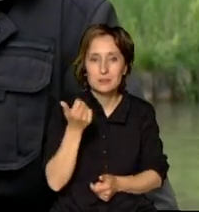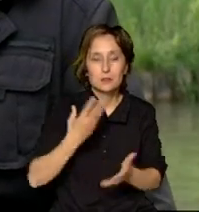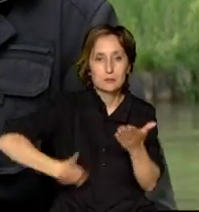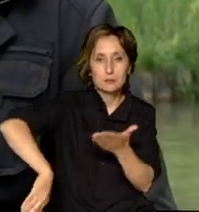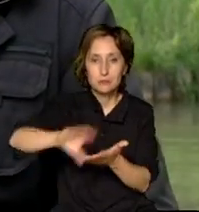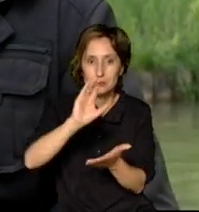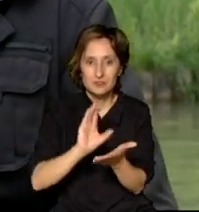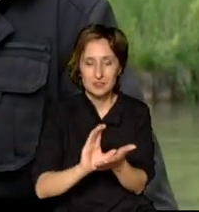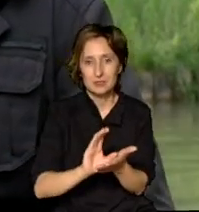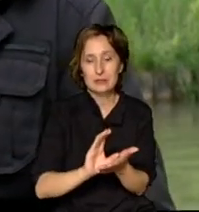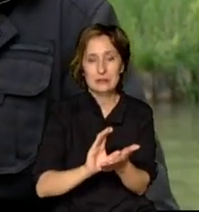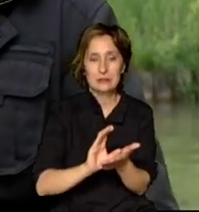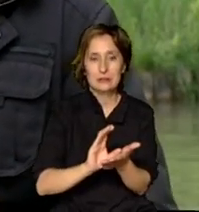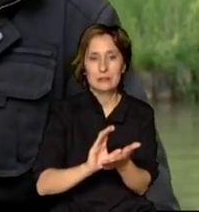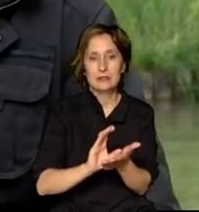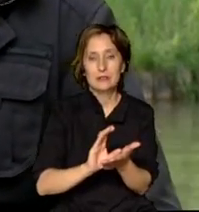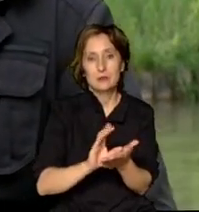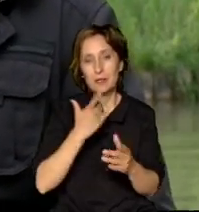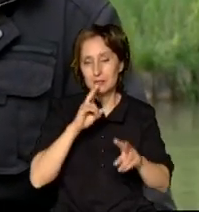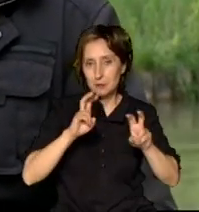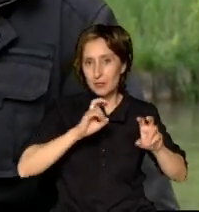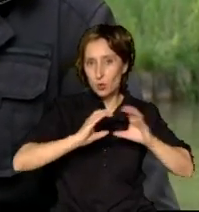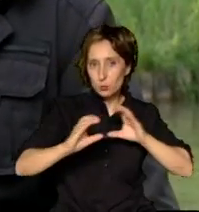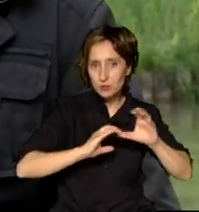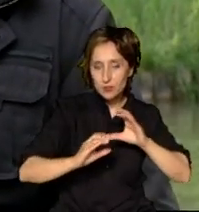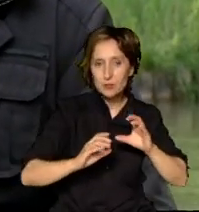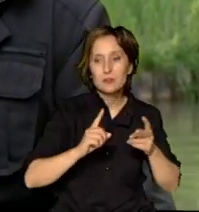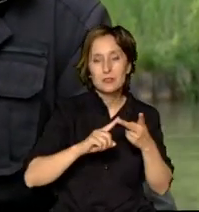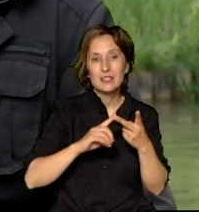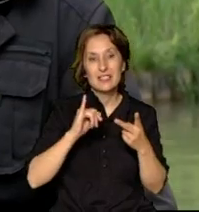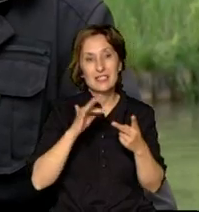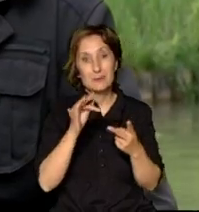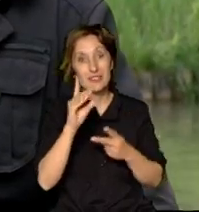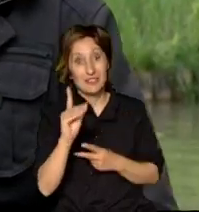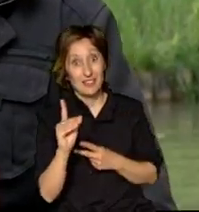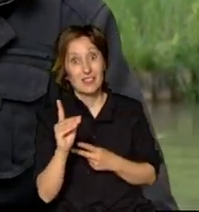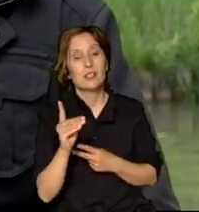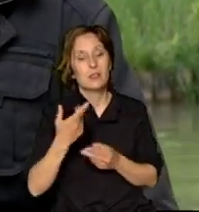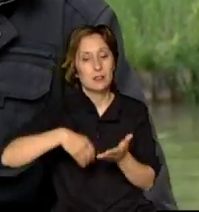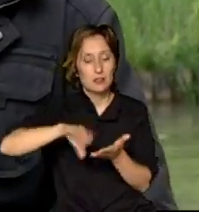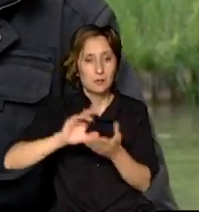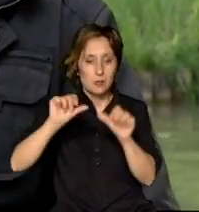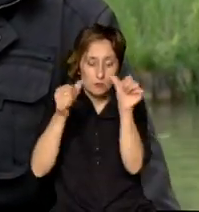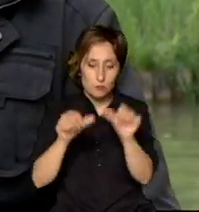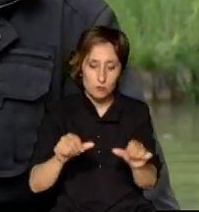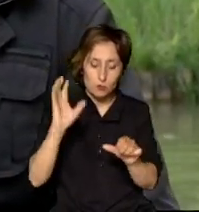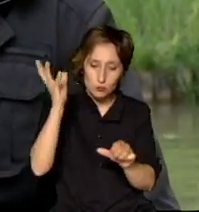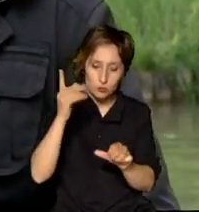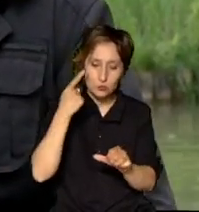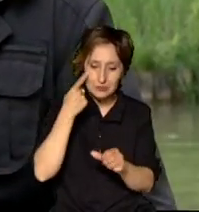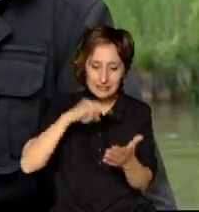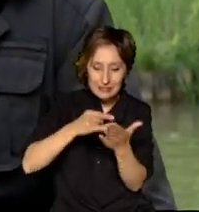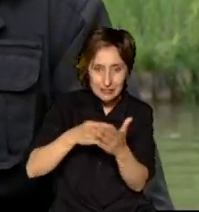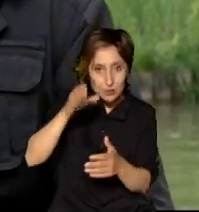más dinero en comunicación, pero también en I+D, a nivel de modelos meteorológicos, de técnicas de